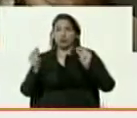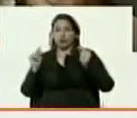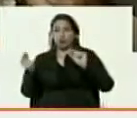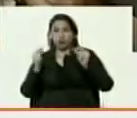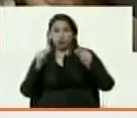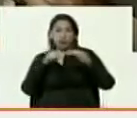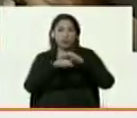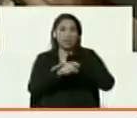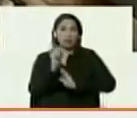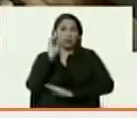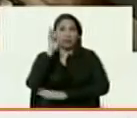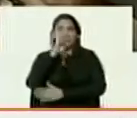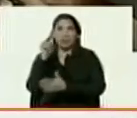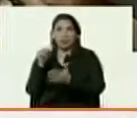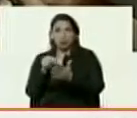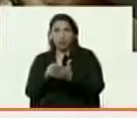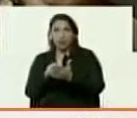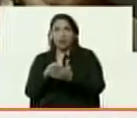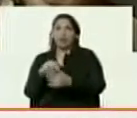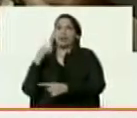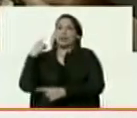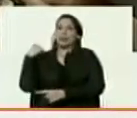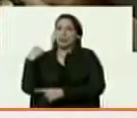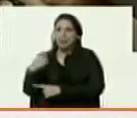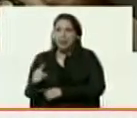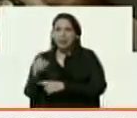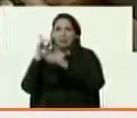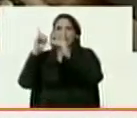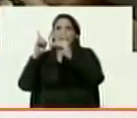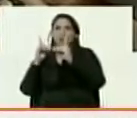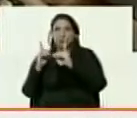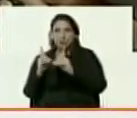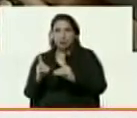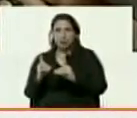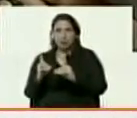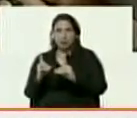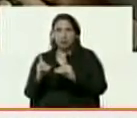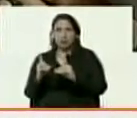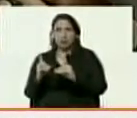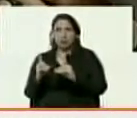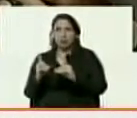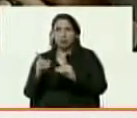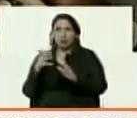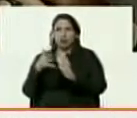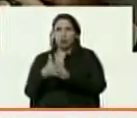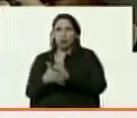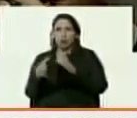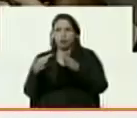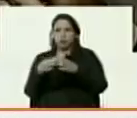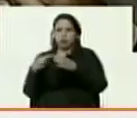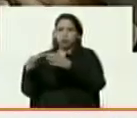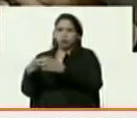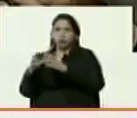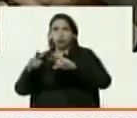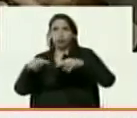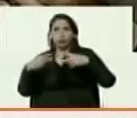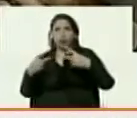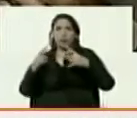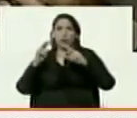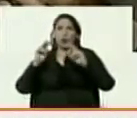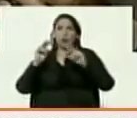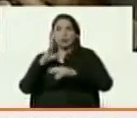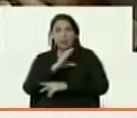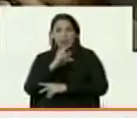seno de la Asamblea Nacional, que es la que tiene que decidir en cuanto a la conformación del nuevo CNE, y por eso